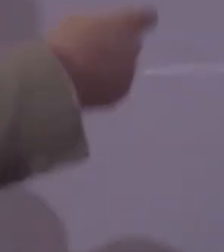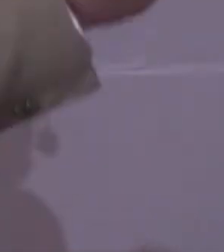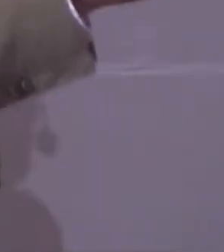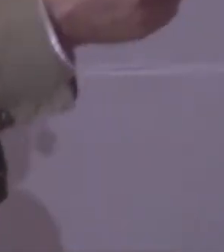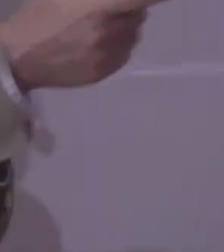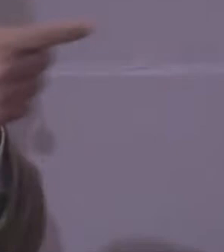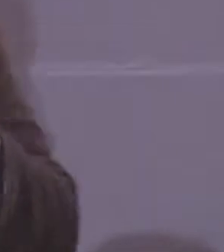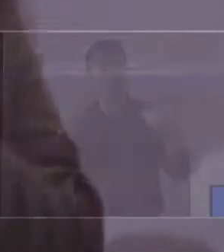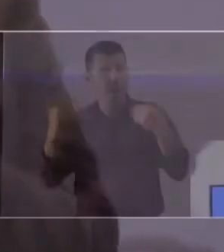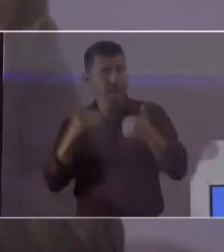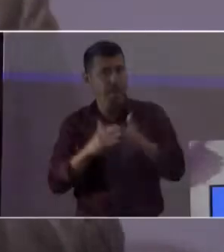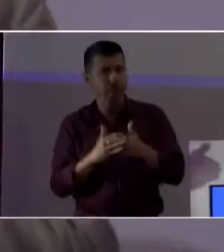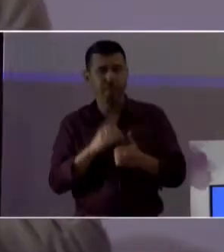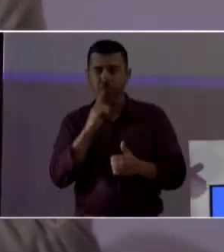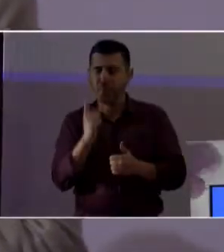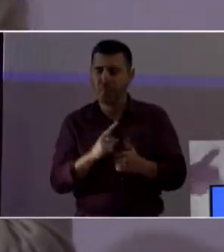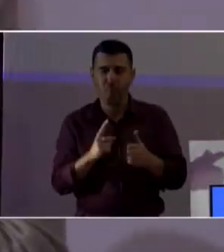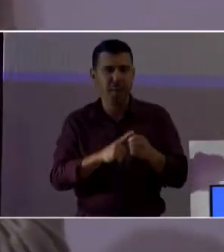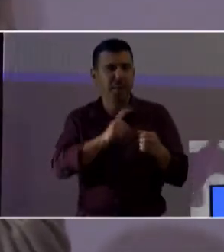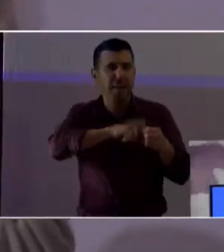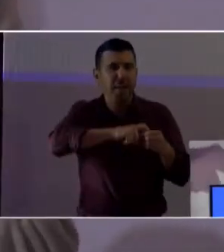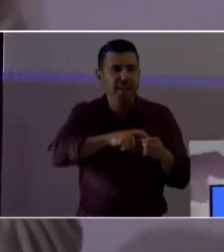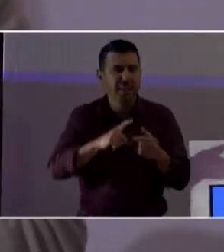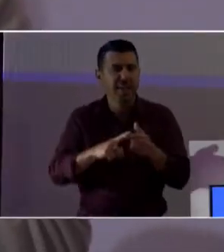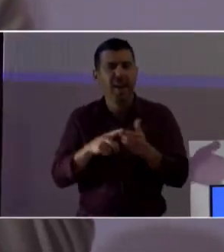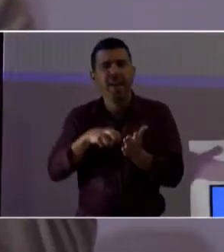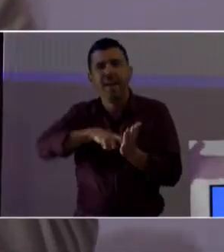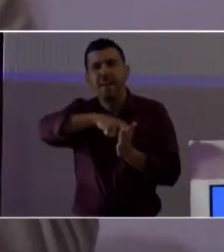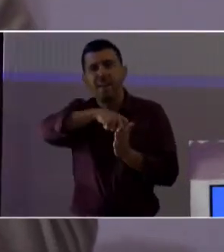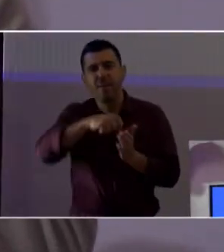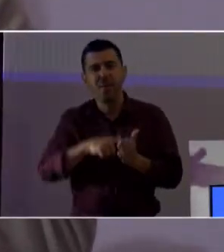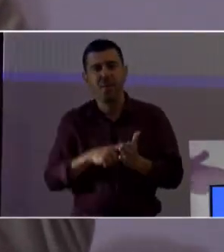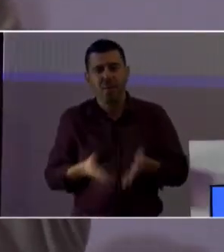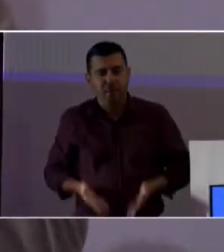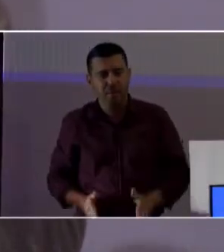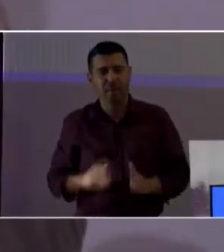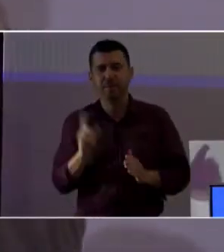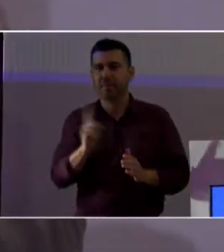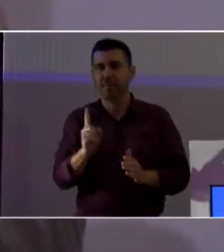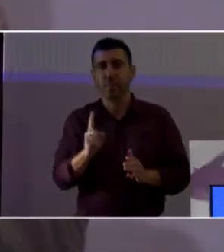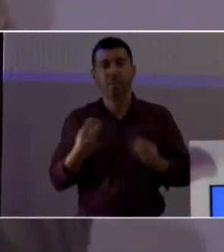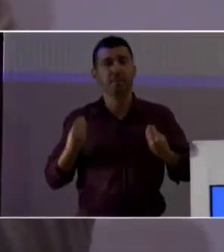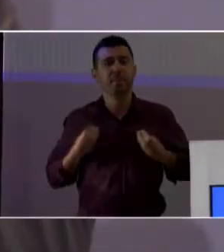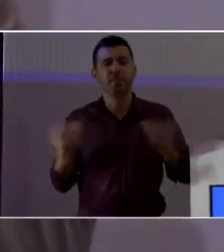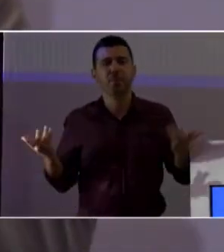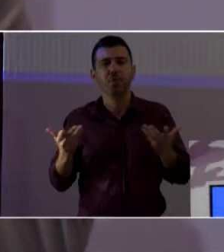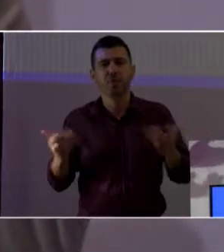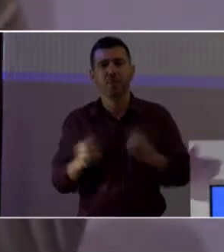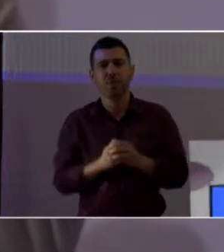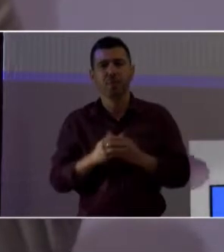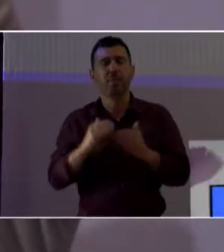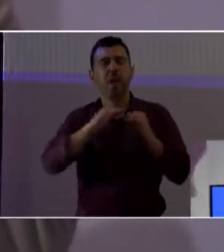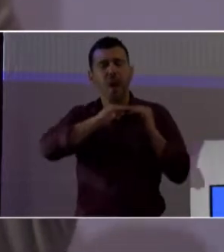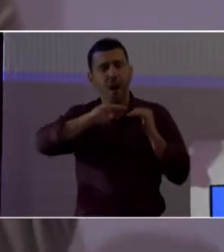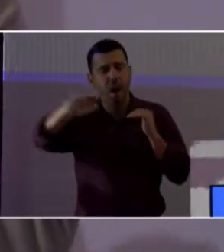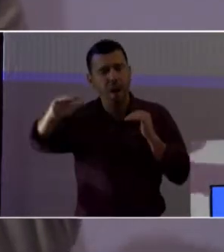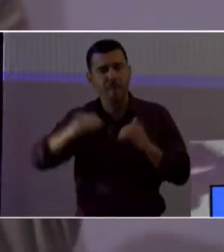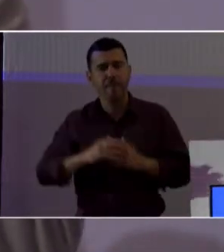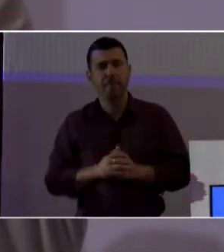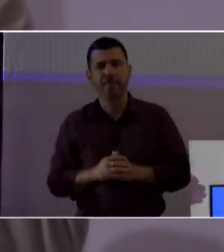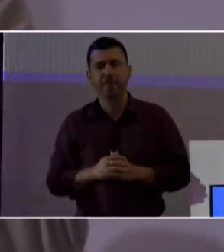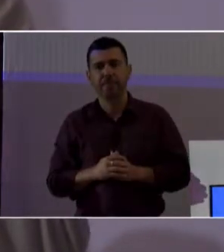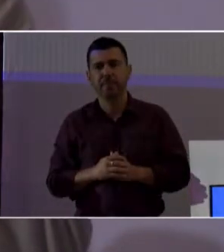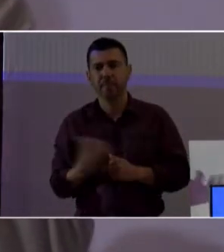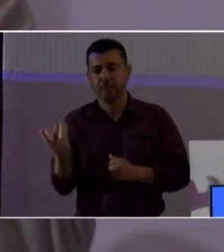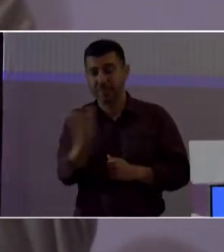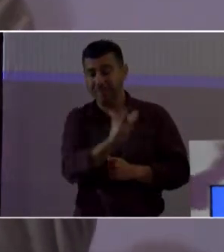en Girón, ni en Barichara, ni en donde se quiera del territorio colombiano. No, vivían en el campo. Y la migración a la ciudad